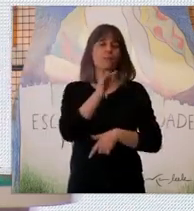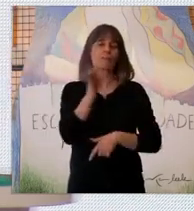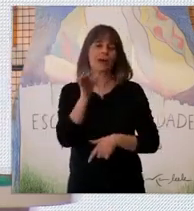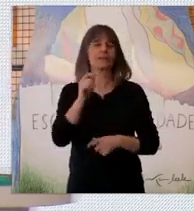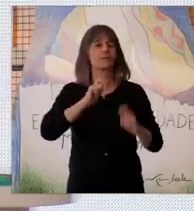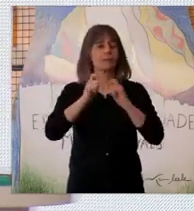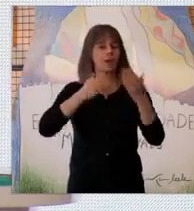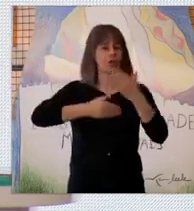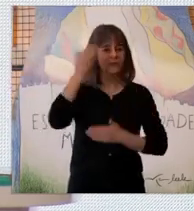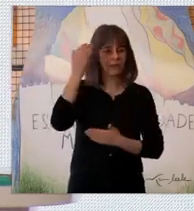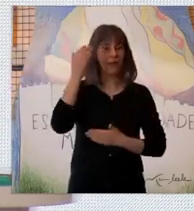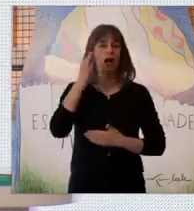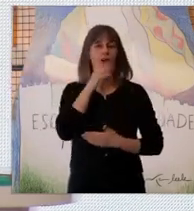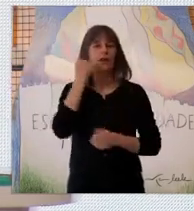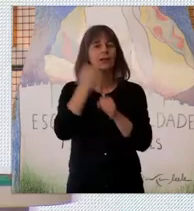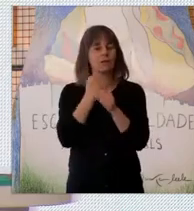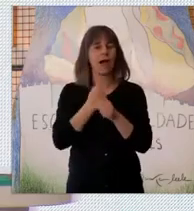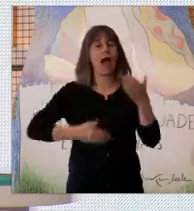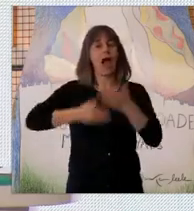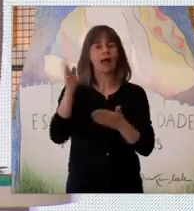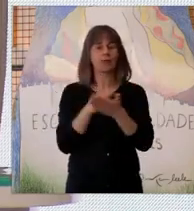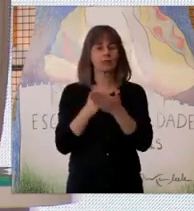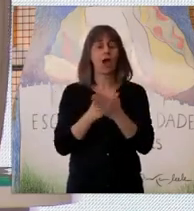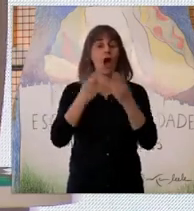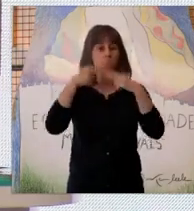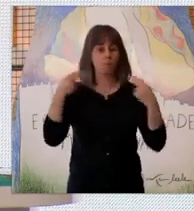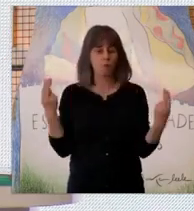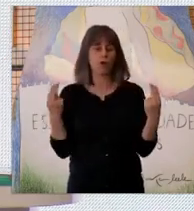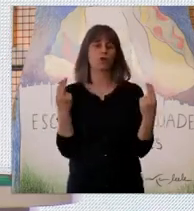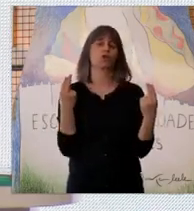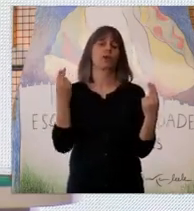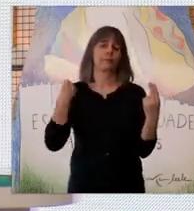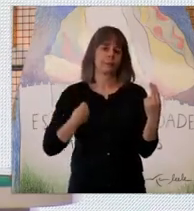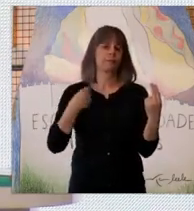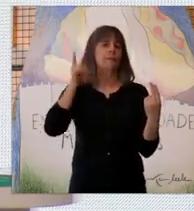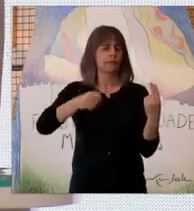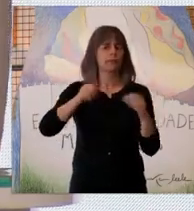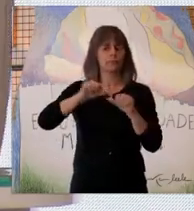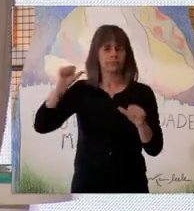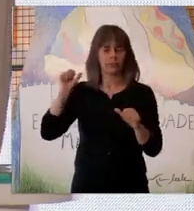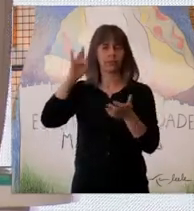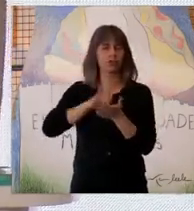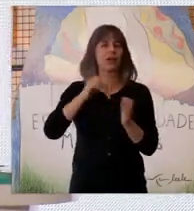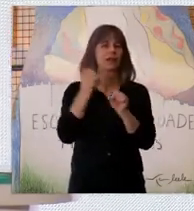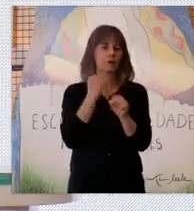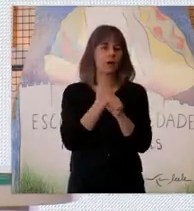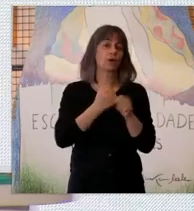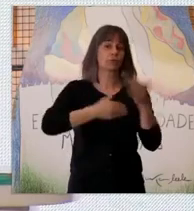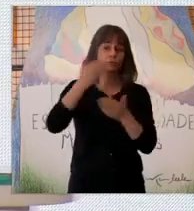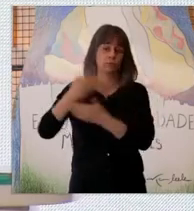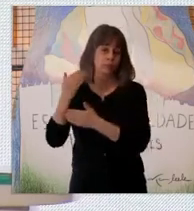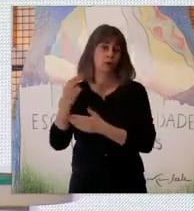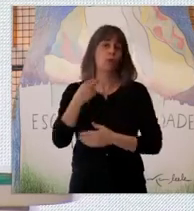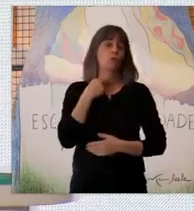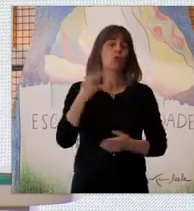relaciones institucionales de público ha trabajado en innumerables medios en la u de Galicia en diario Sur tiempo diario 16 colabora